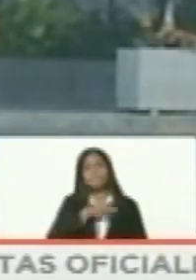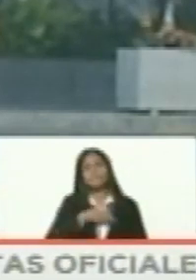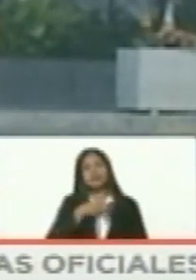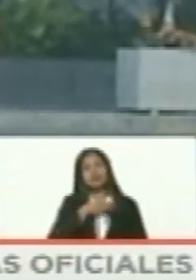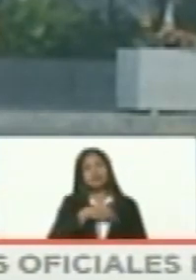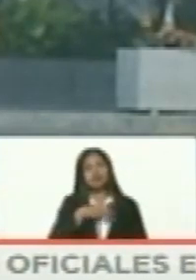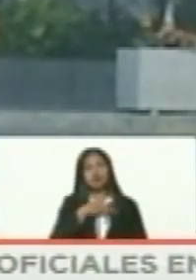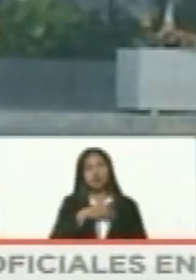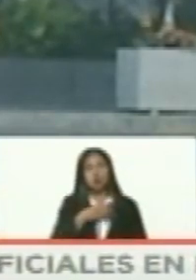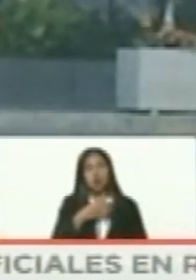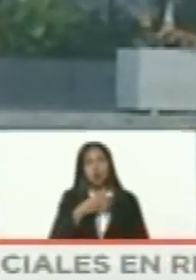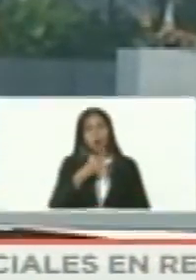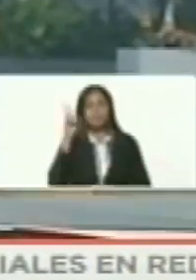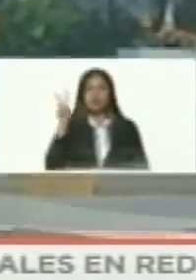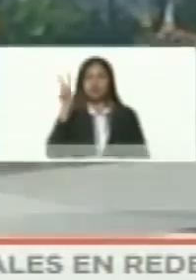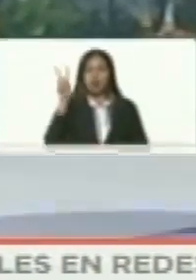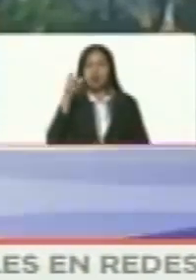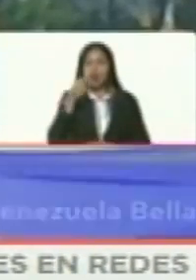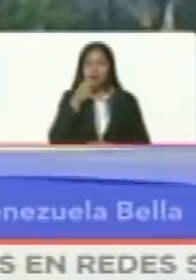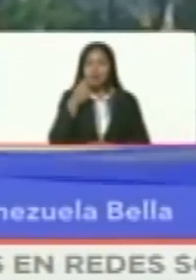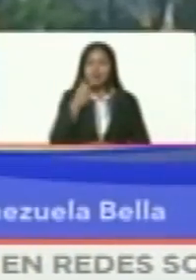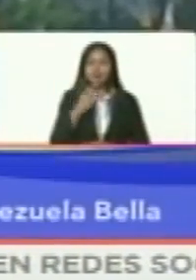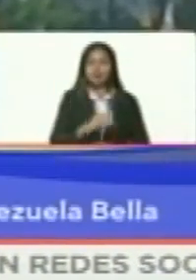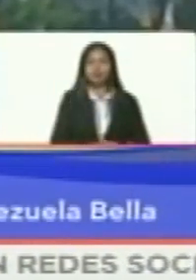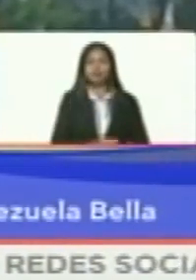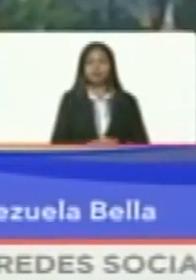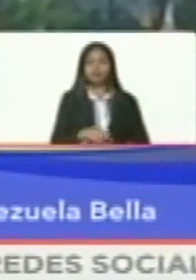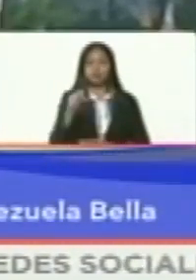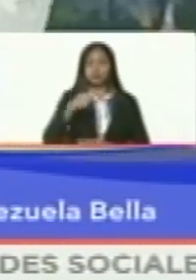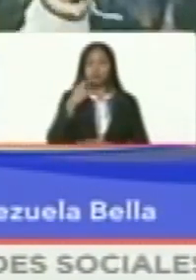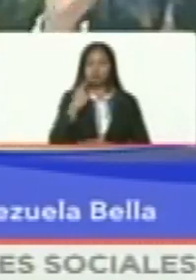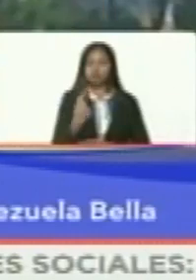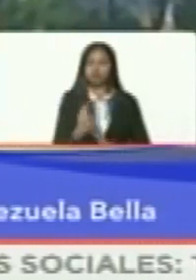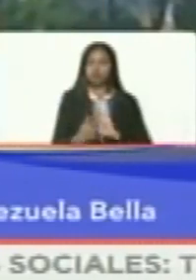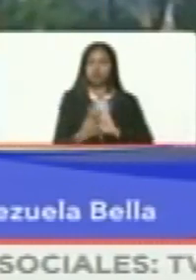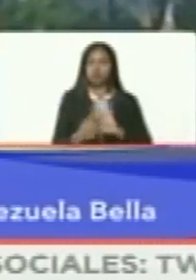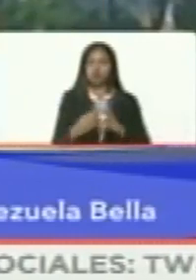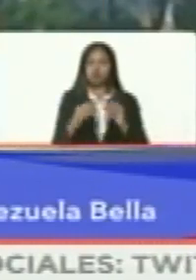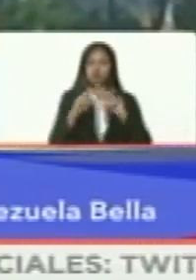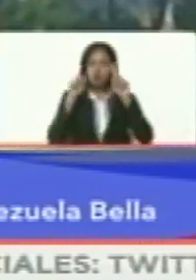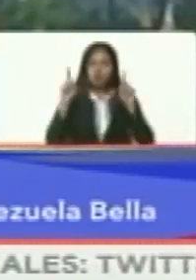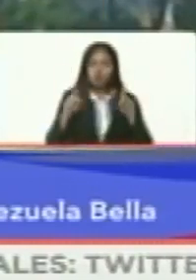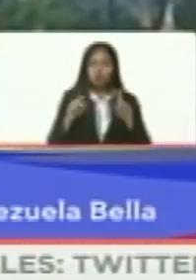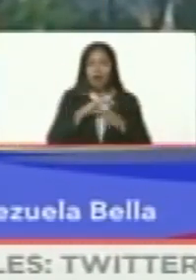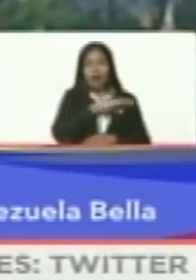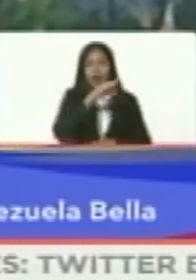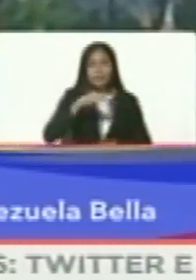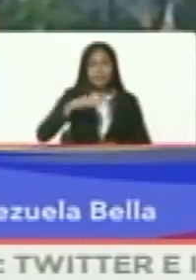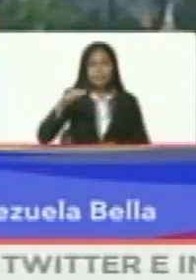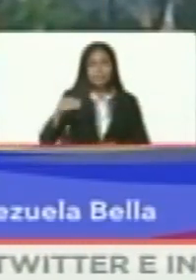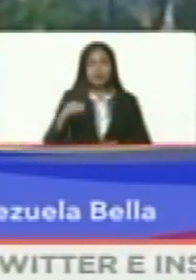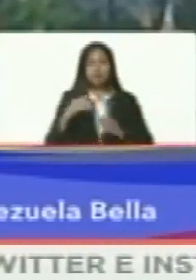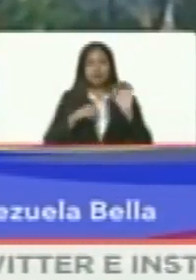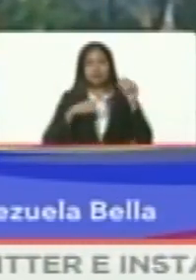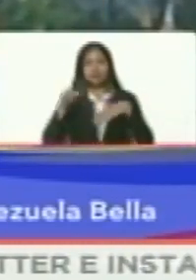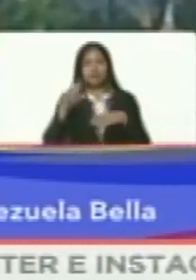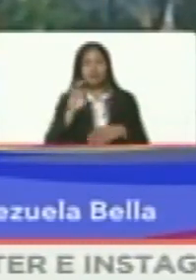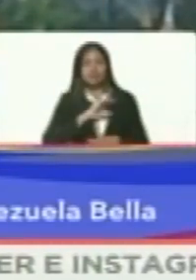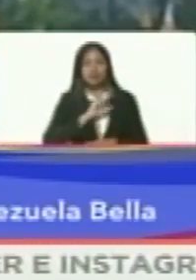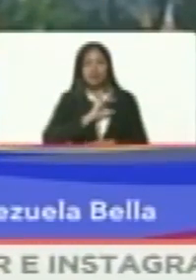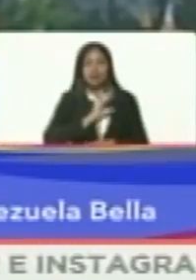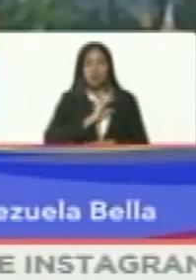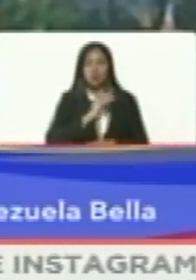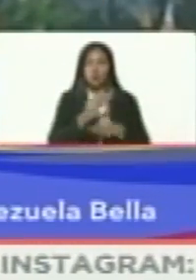hermosa, misión Venezuela Bella. Aquí frente al mar, podemos decir que usted el 16 de enero